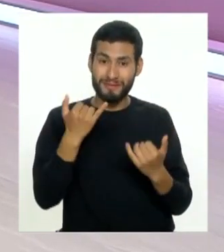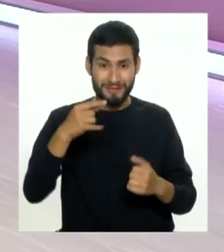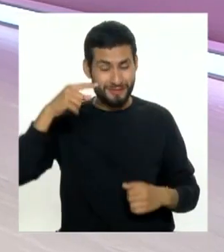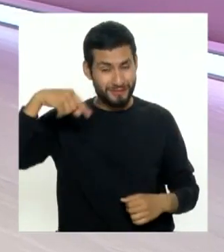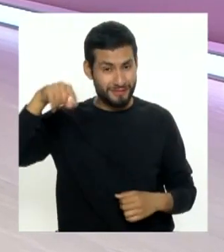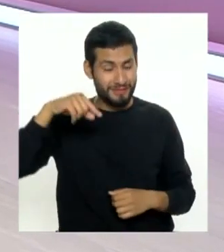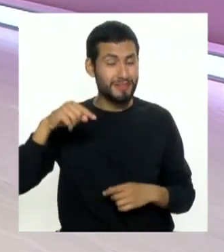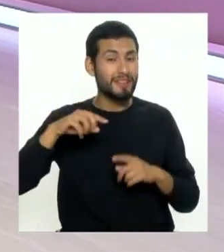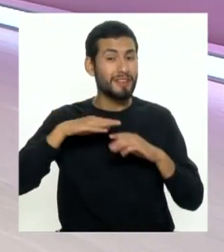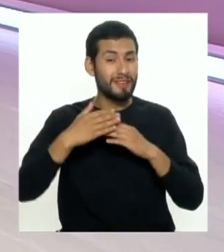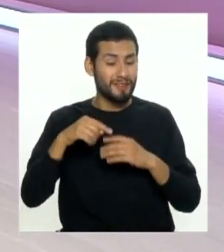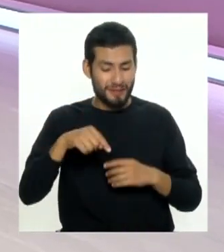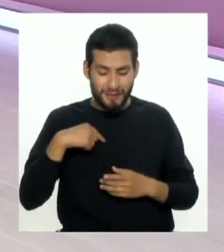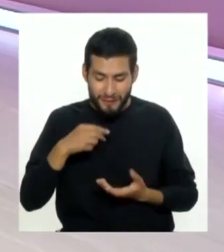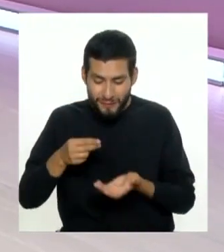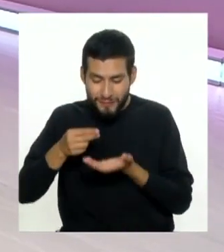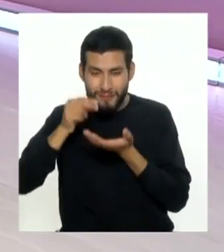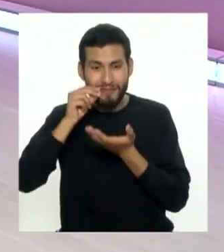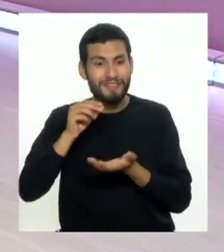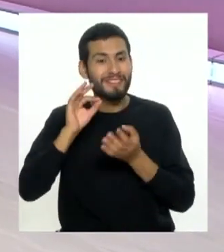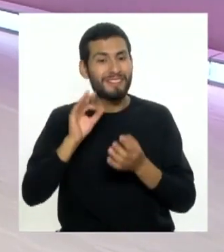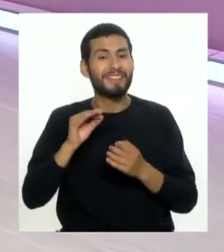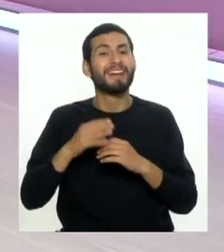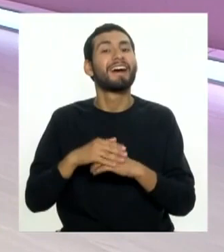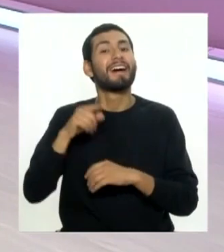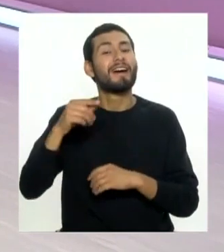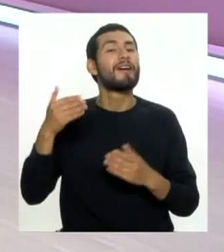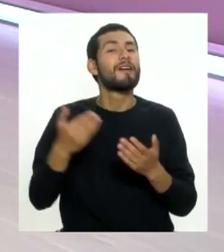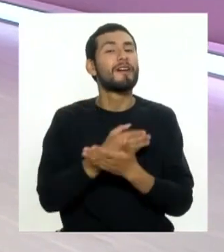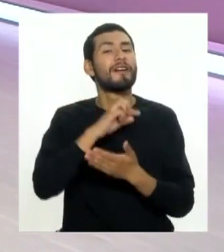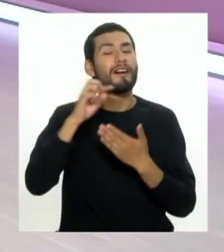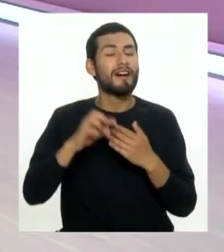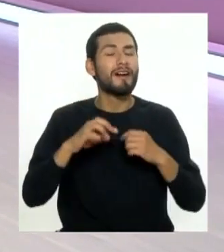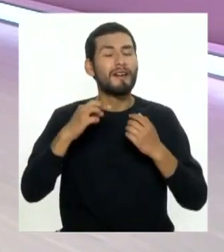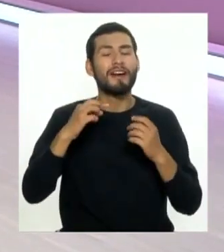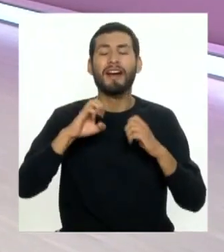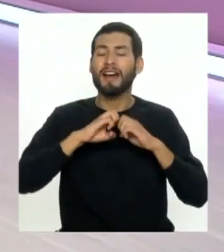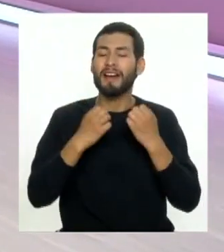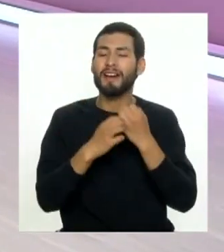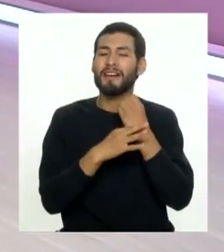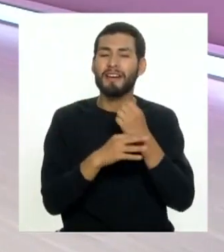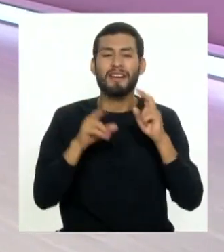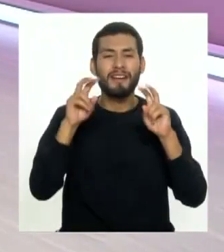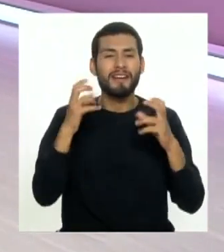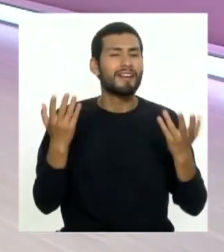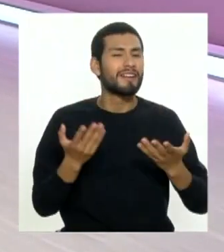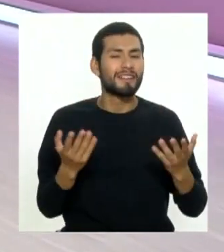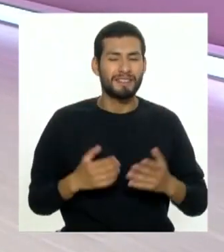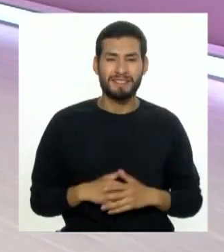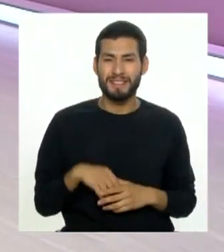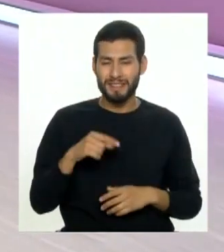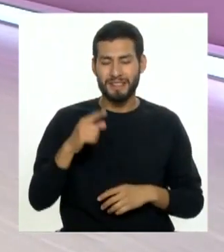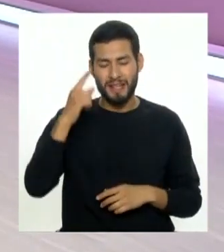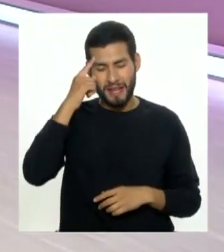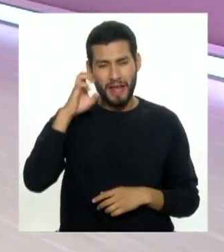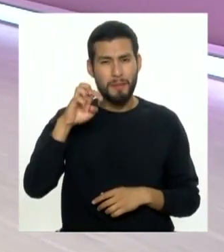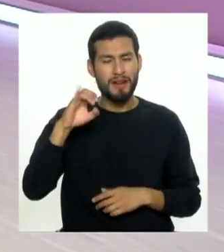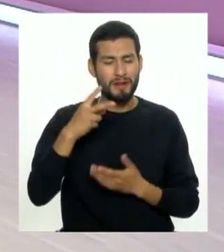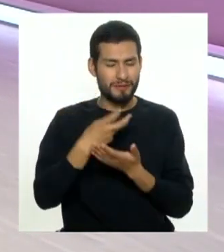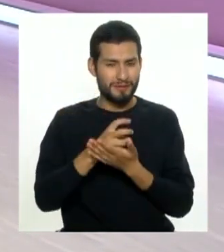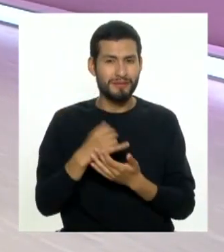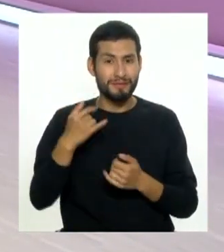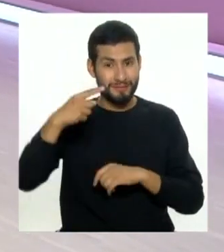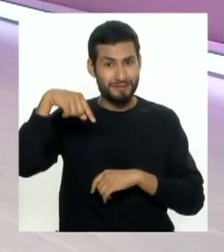volvemos después de tomar nuestro matecito con un nuevo programa de Cuerpo Médico hablando acerca de la epilepsia. Ya